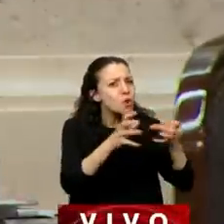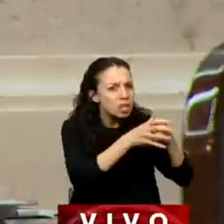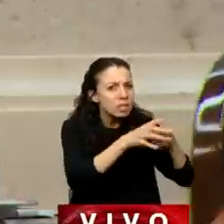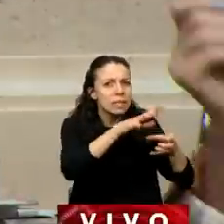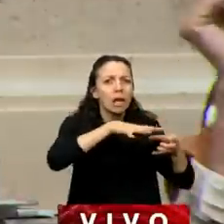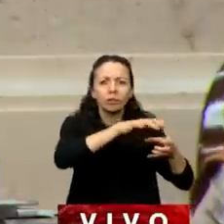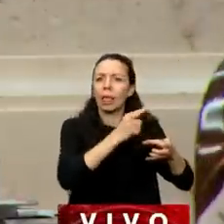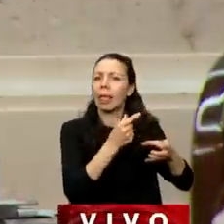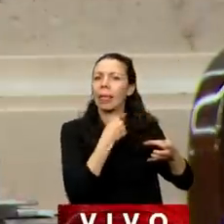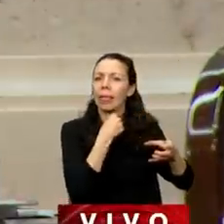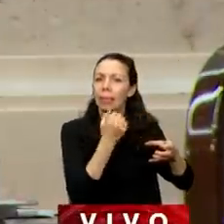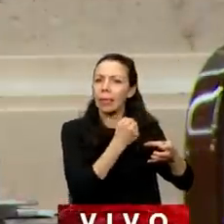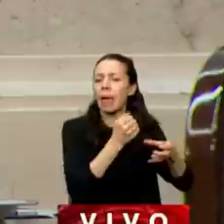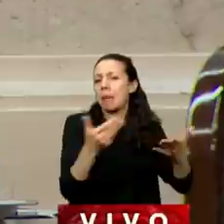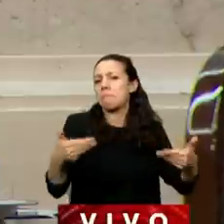extremistas